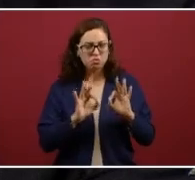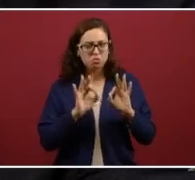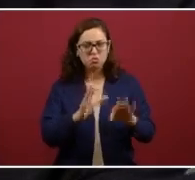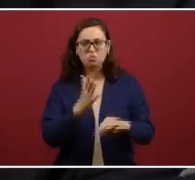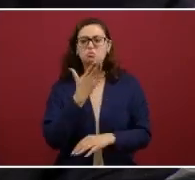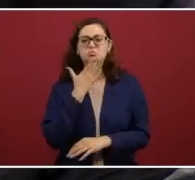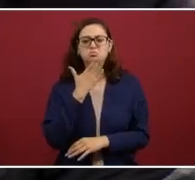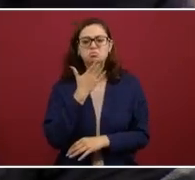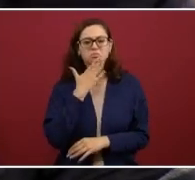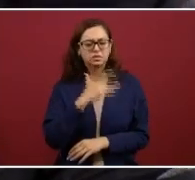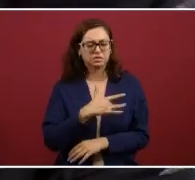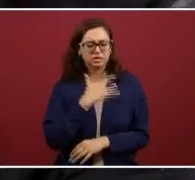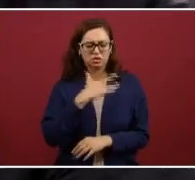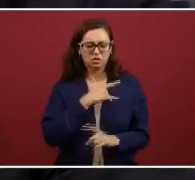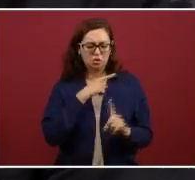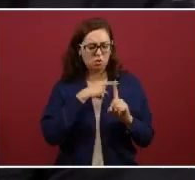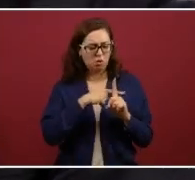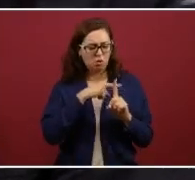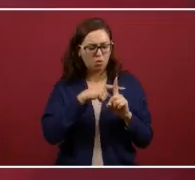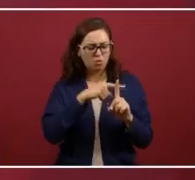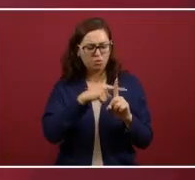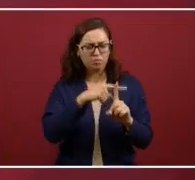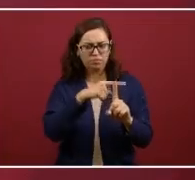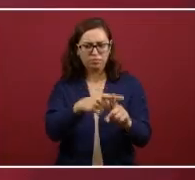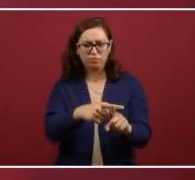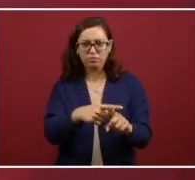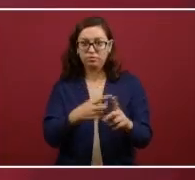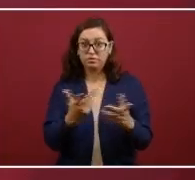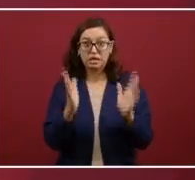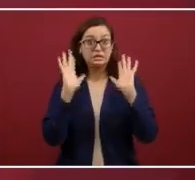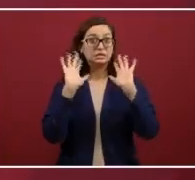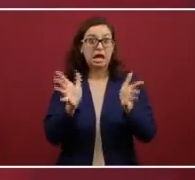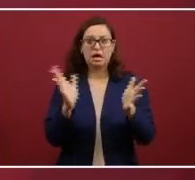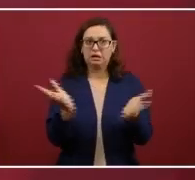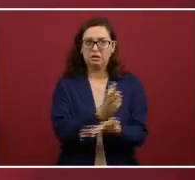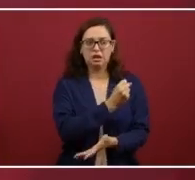Estoy optimista, sin triunfalismos.